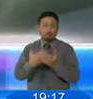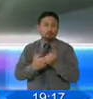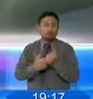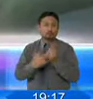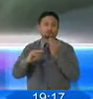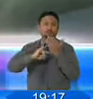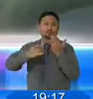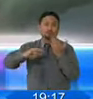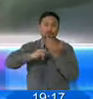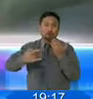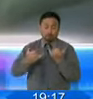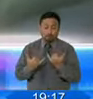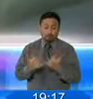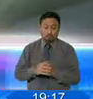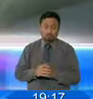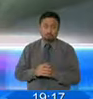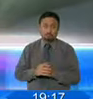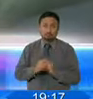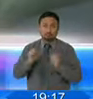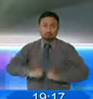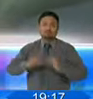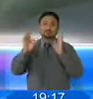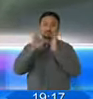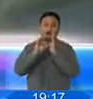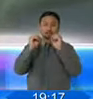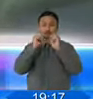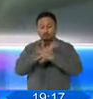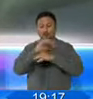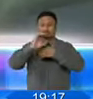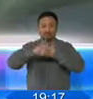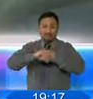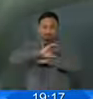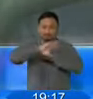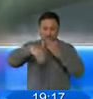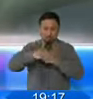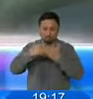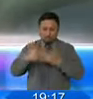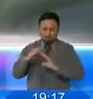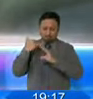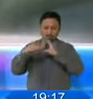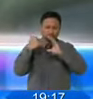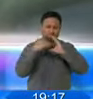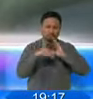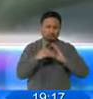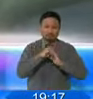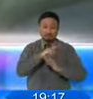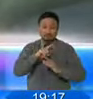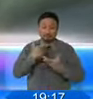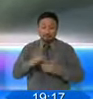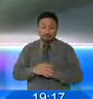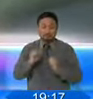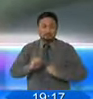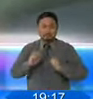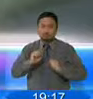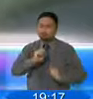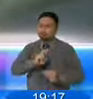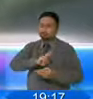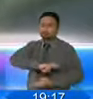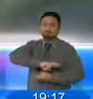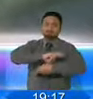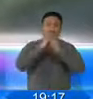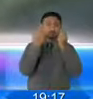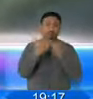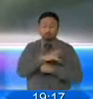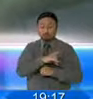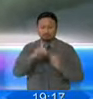tecnológicos que se tengan utilizando las redes y demás porque esto va o va a significar una revolución que vamos a tener